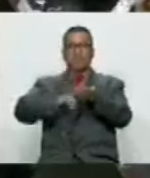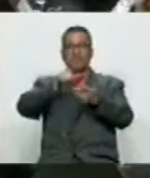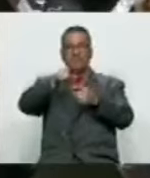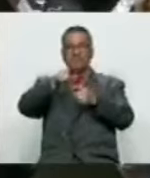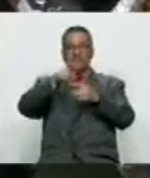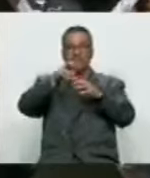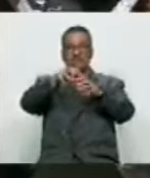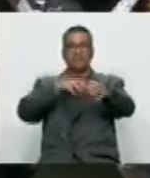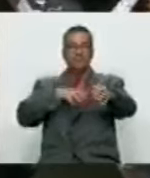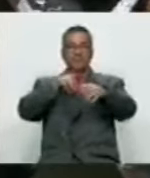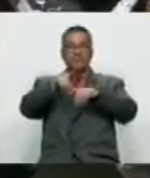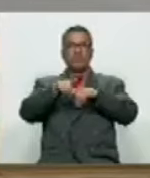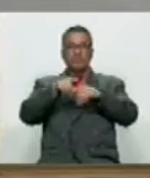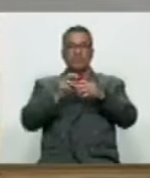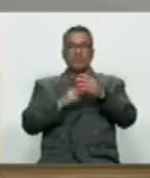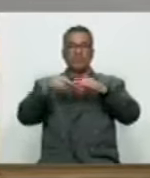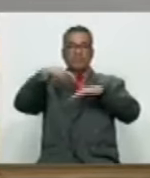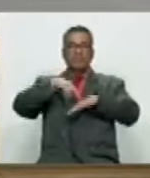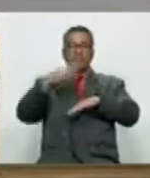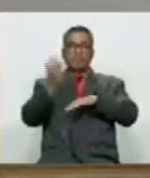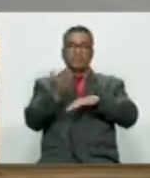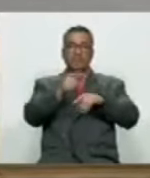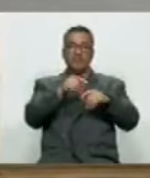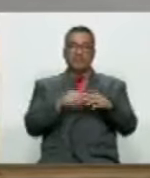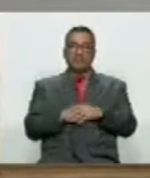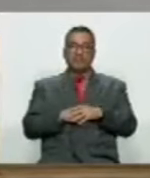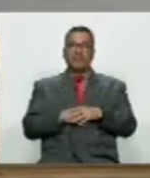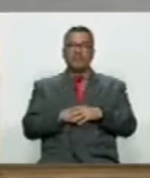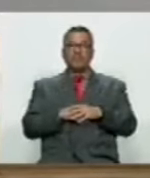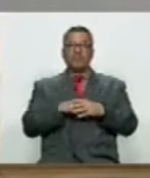Aprobado por mayoría calificada, se levanta la sanción